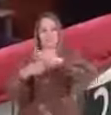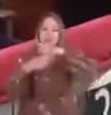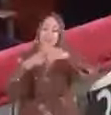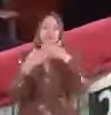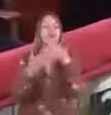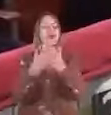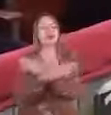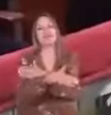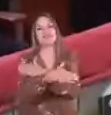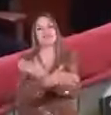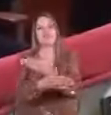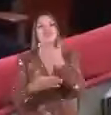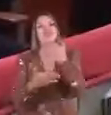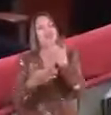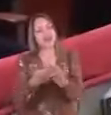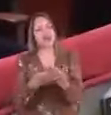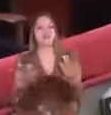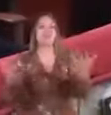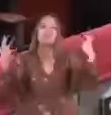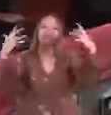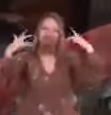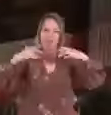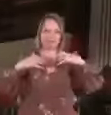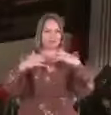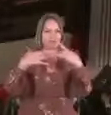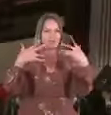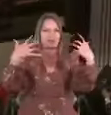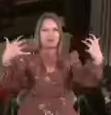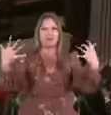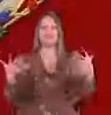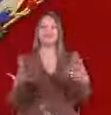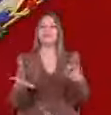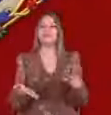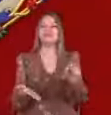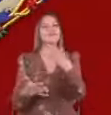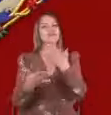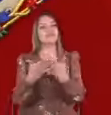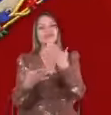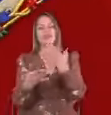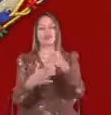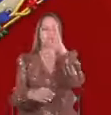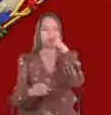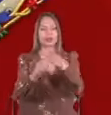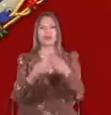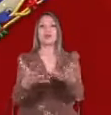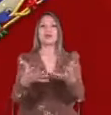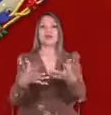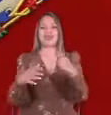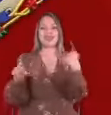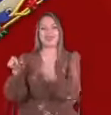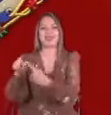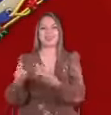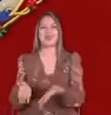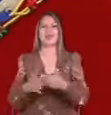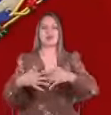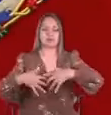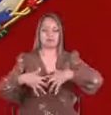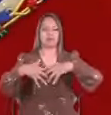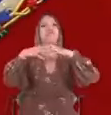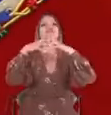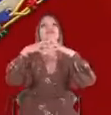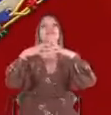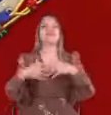Gracias a todas y todos por estar aquí, por sumarse a este indeclinable propósito de que Quito renazca. Este agradecimiento es aún